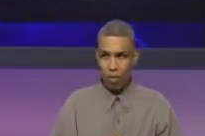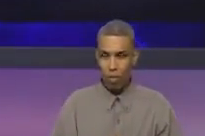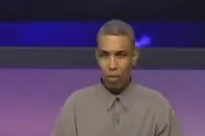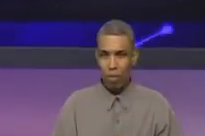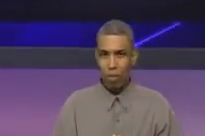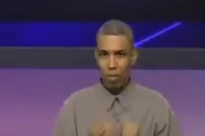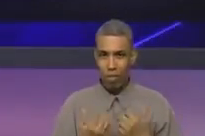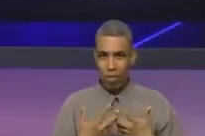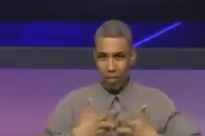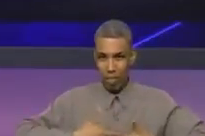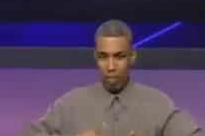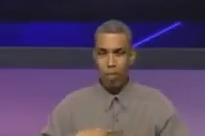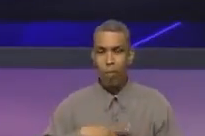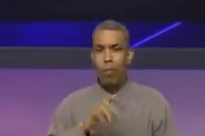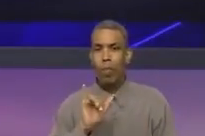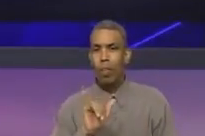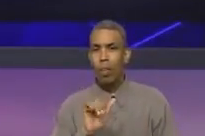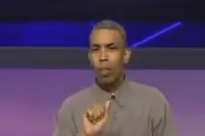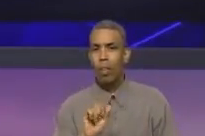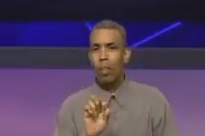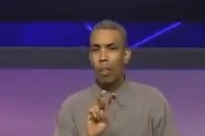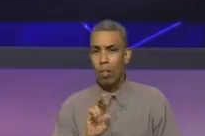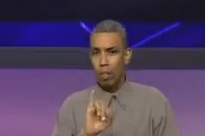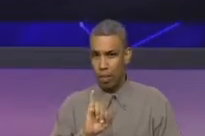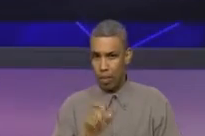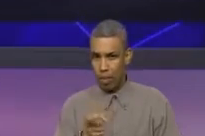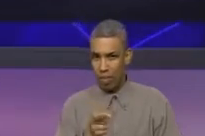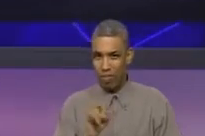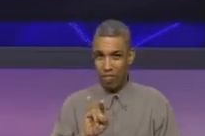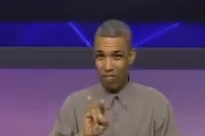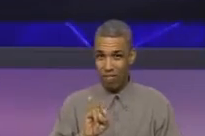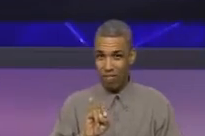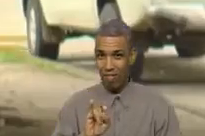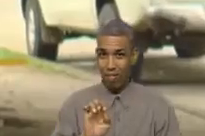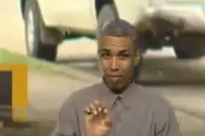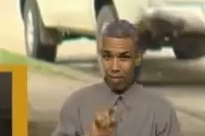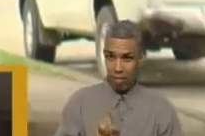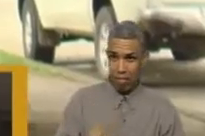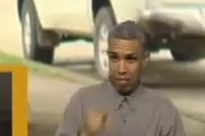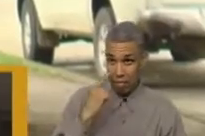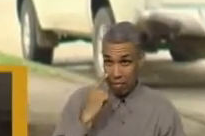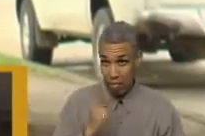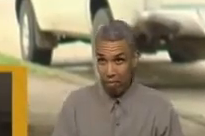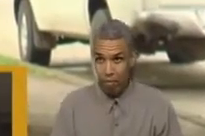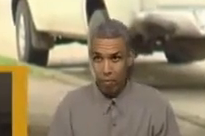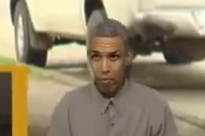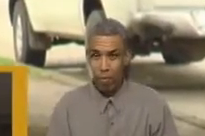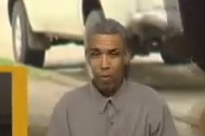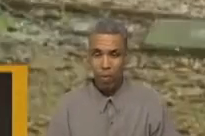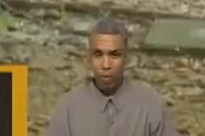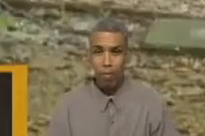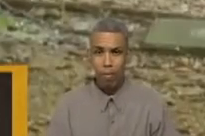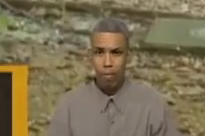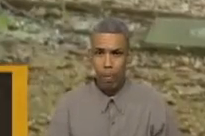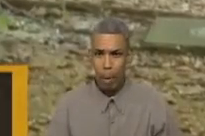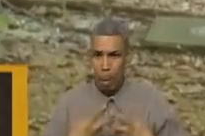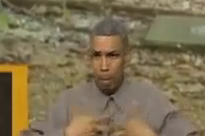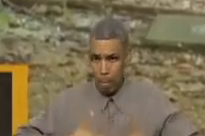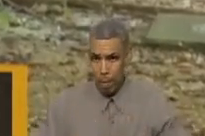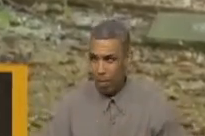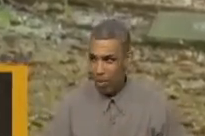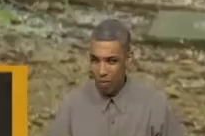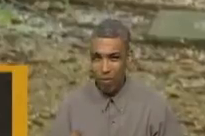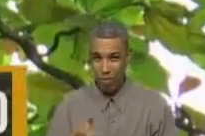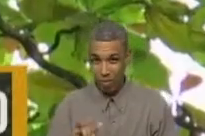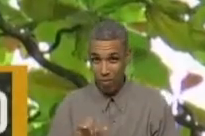Iluminación Yariguíes, el ingeniero Mariano Otero. El representante legal del consorcio Iluminación Yariguíes, ingeniero Mariano Otero,